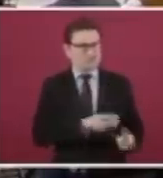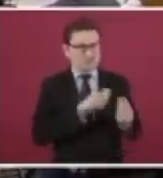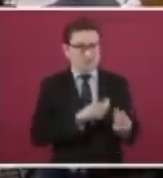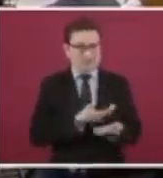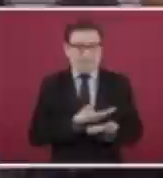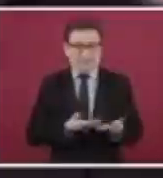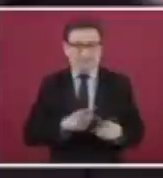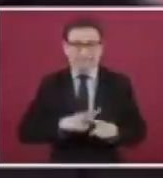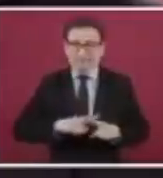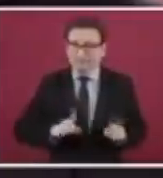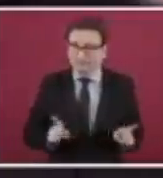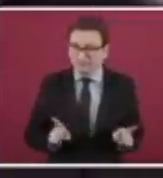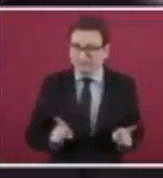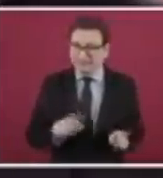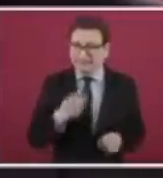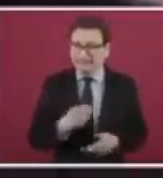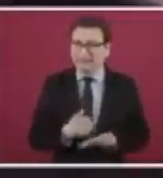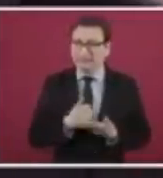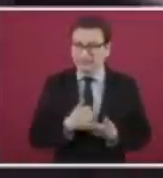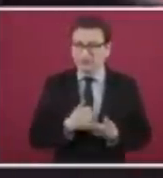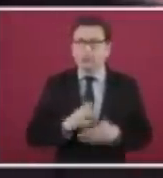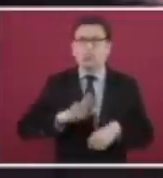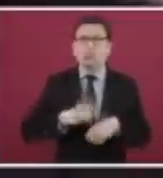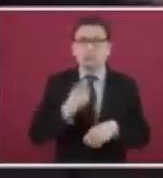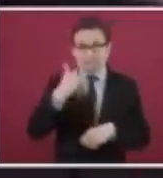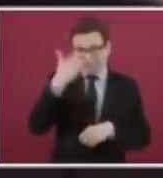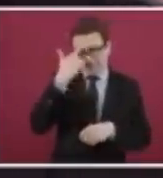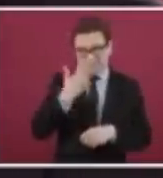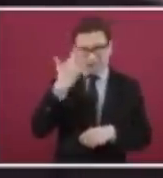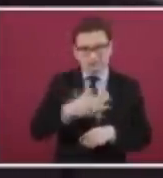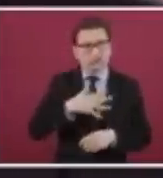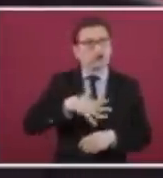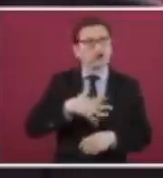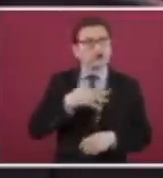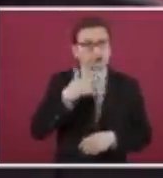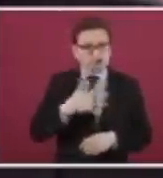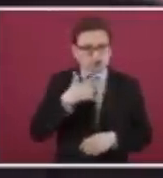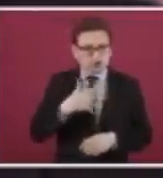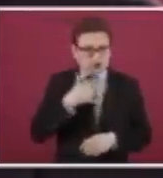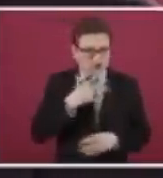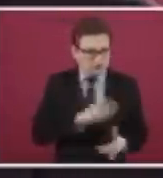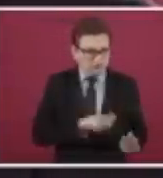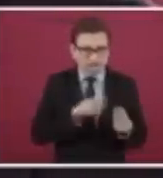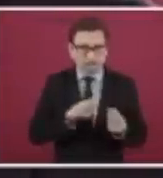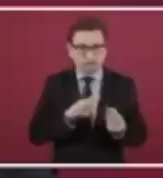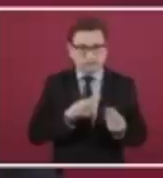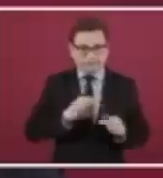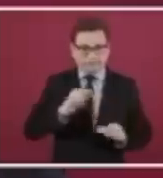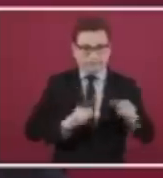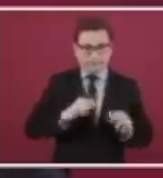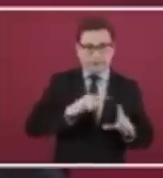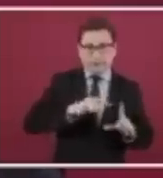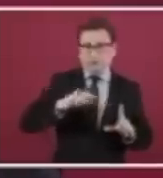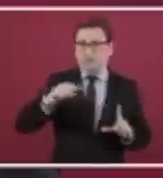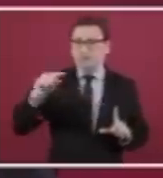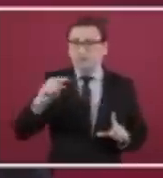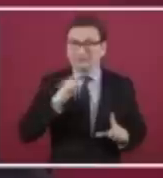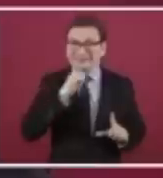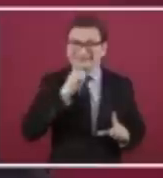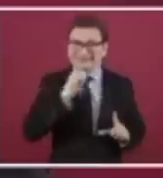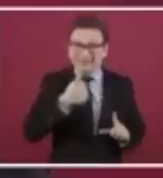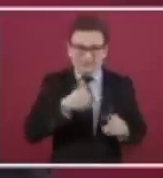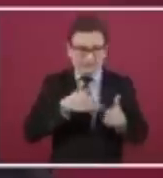Entonces, cuando hay corrupción, no hay crecimiento, o se afecta mucho el